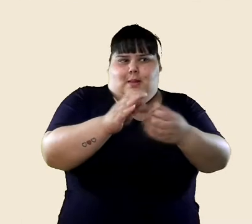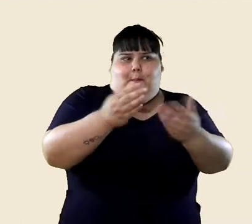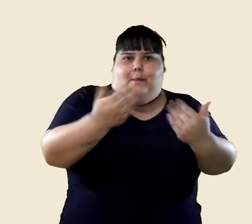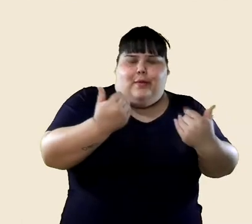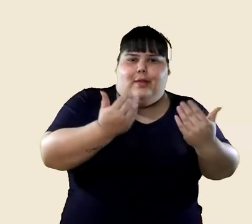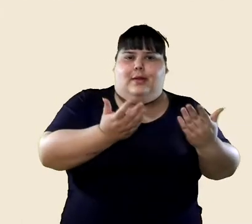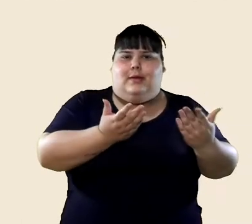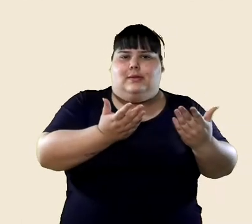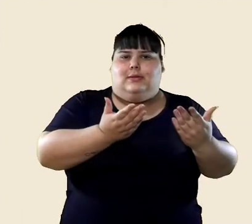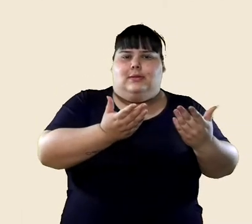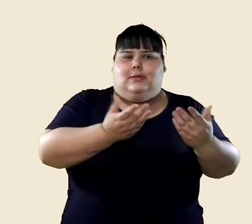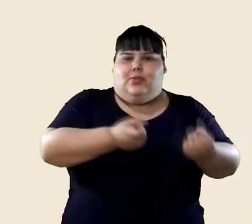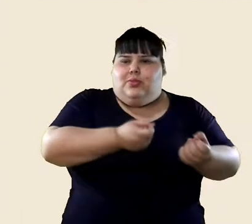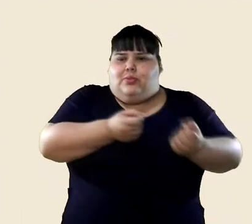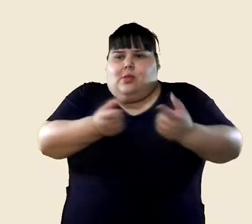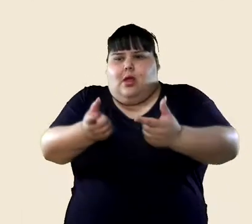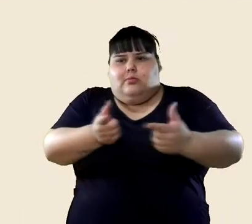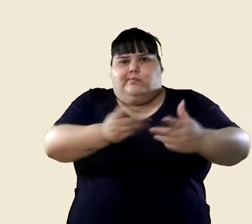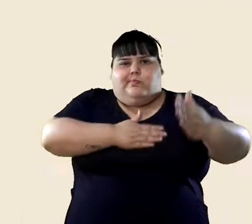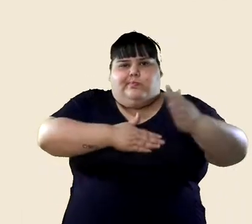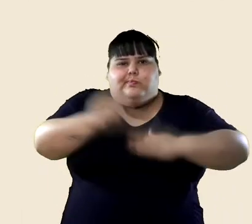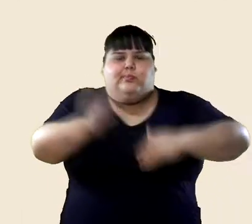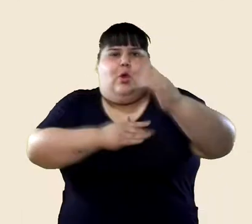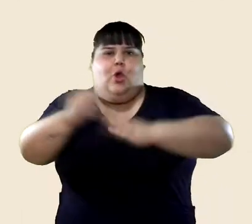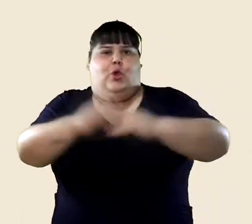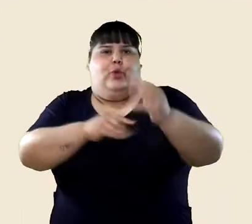de construir y armar por ahí